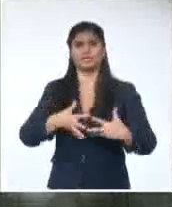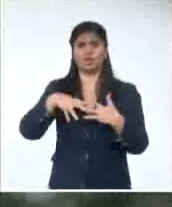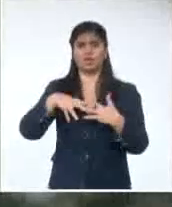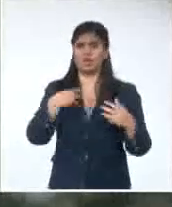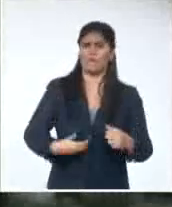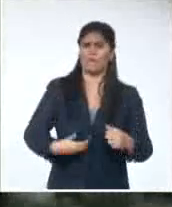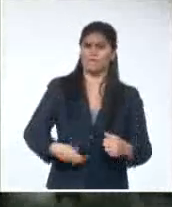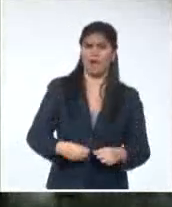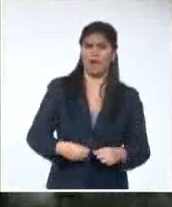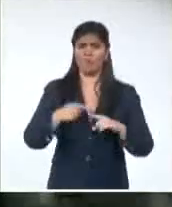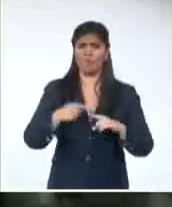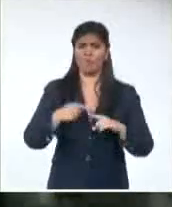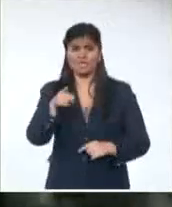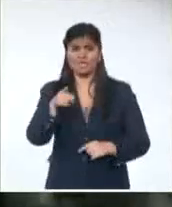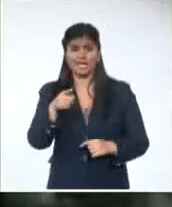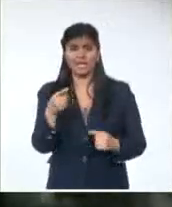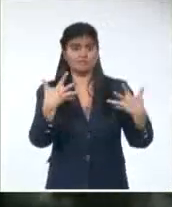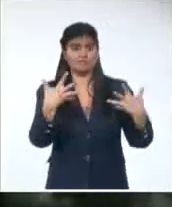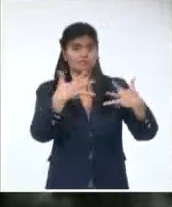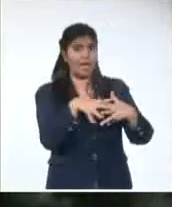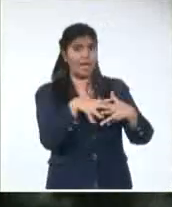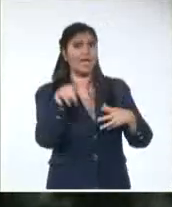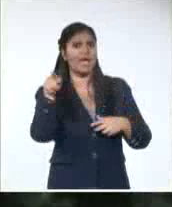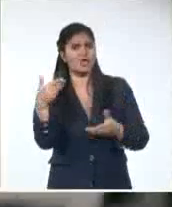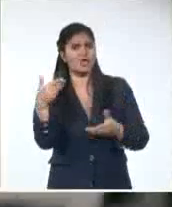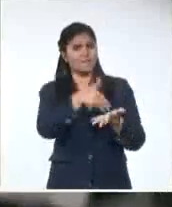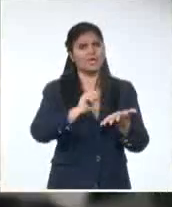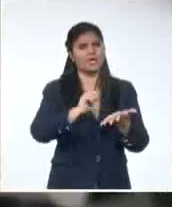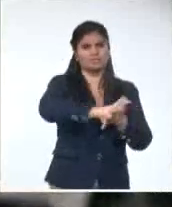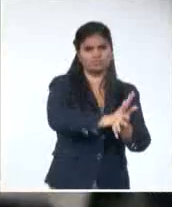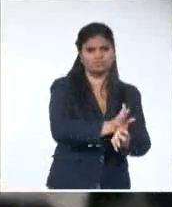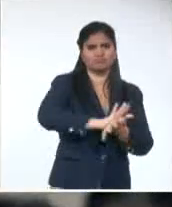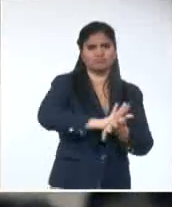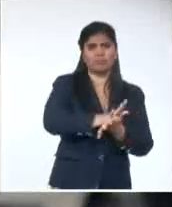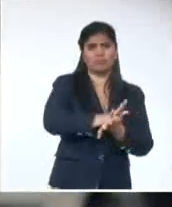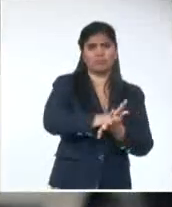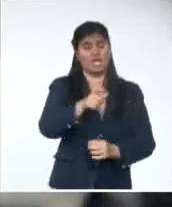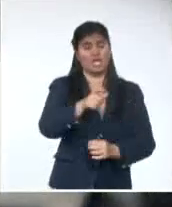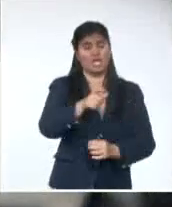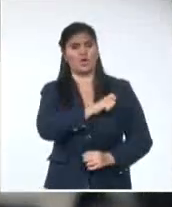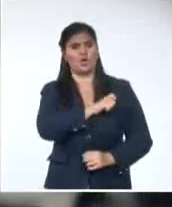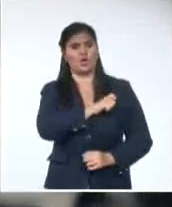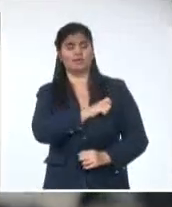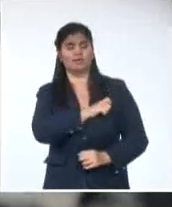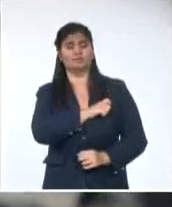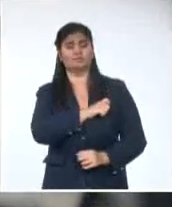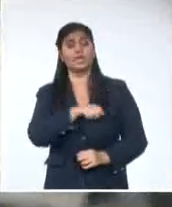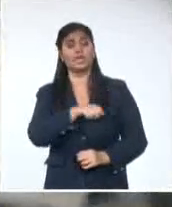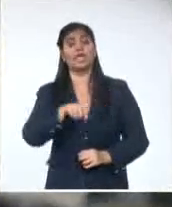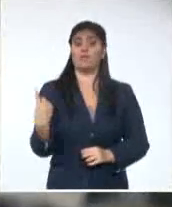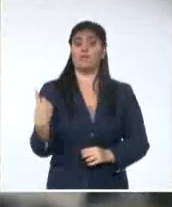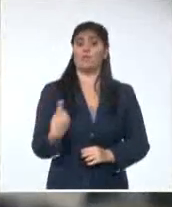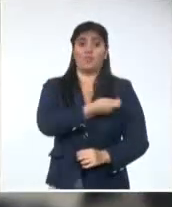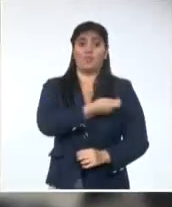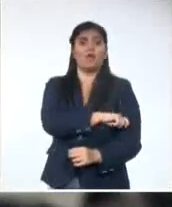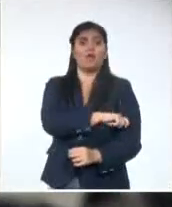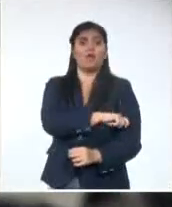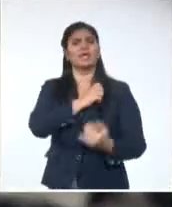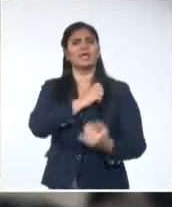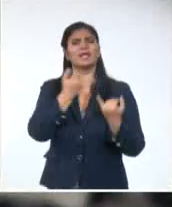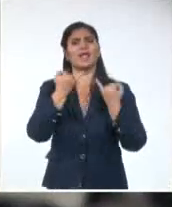la muerte. Solo que ahora libertad quiere decir algo más